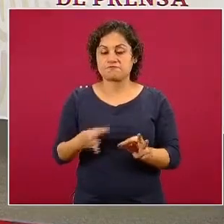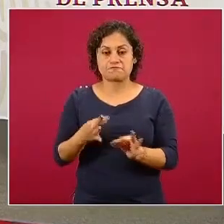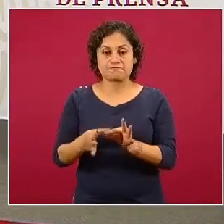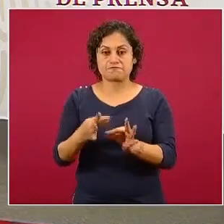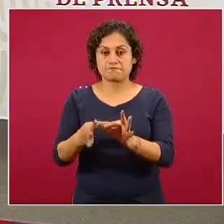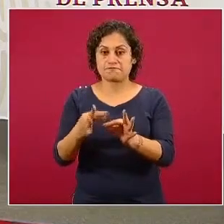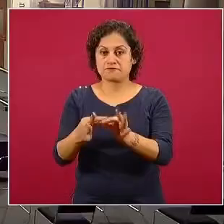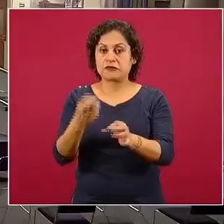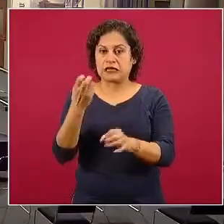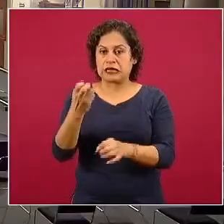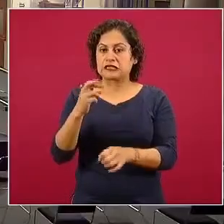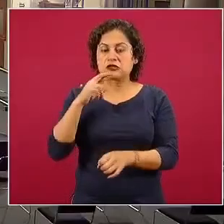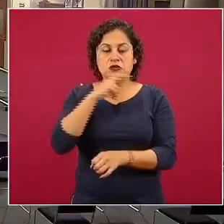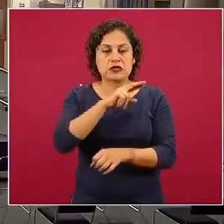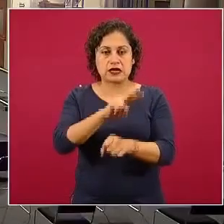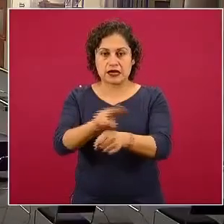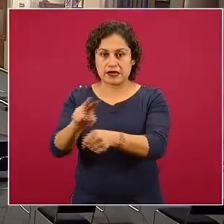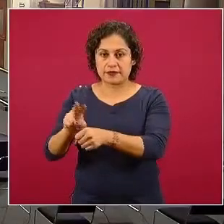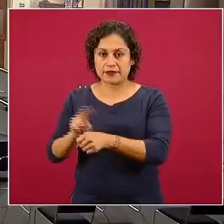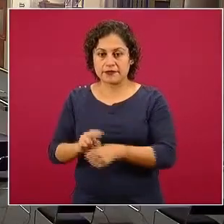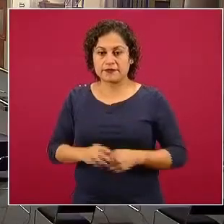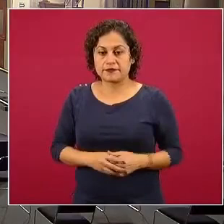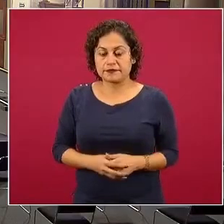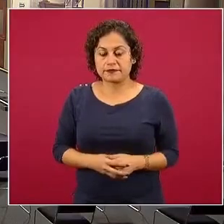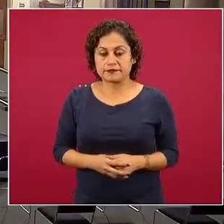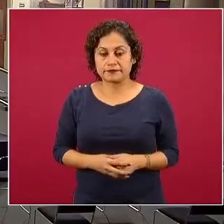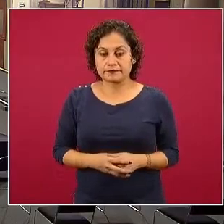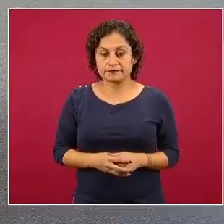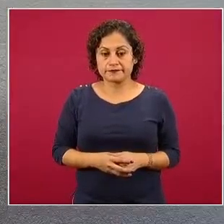va a estar monitoreando. Bien, por favor.